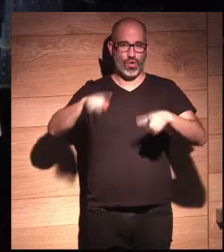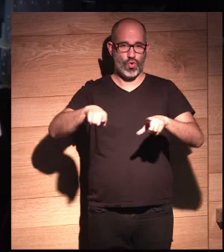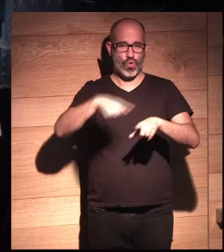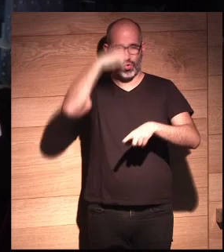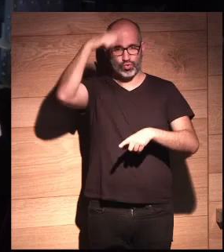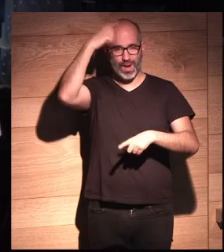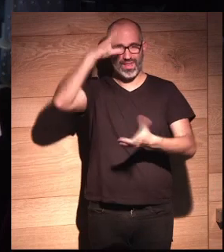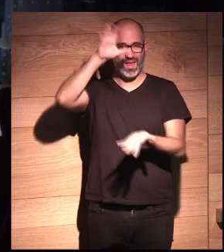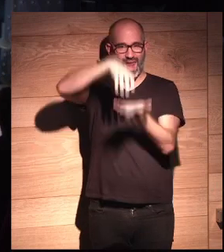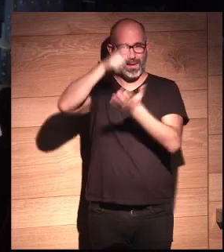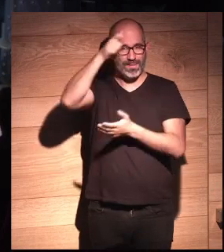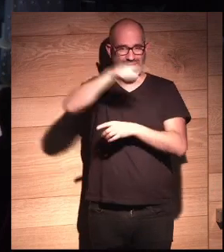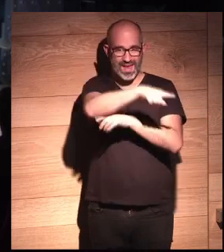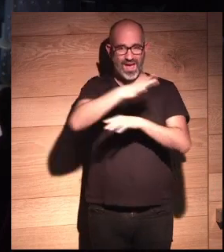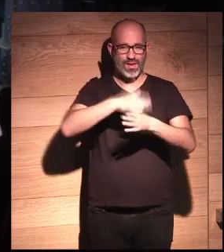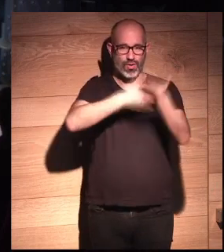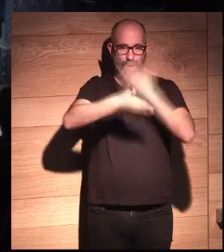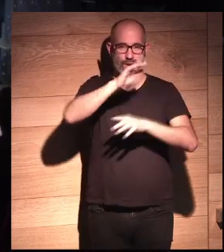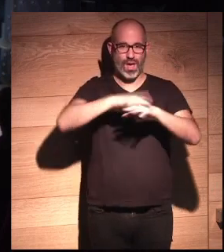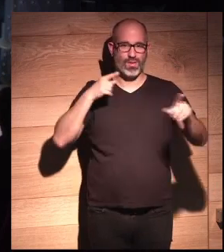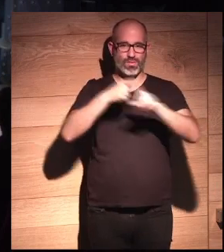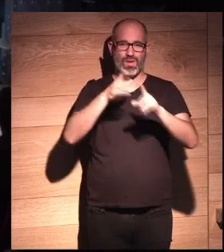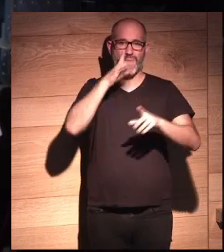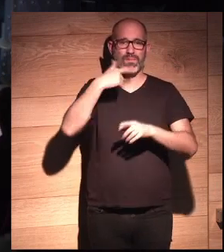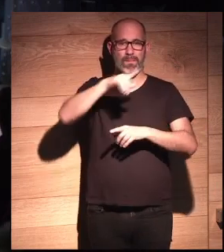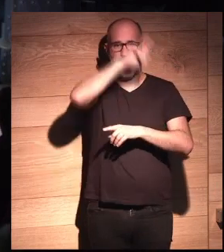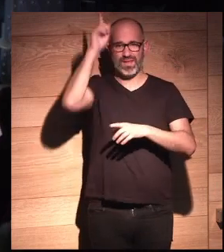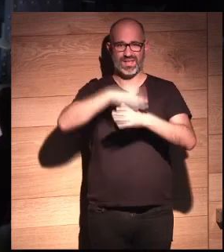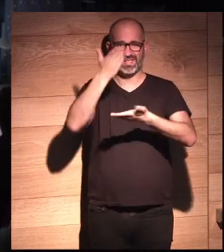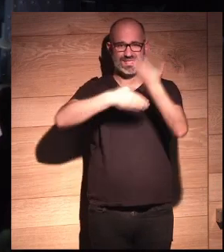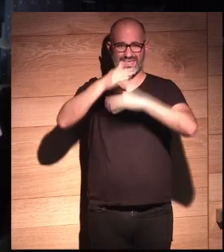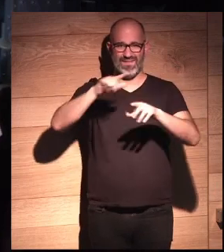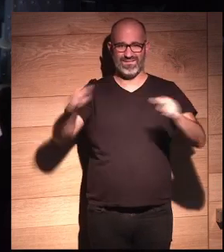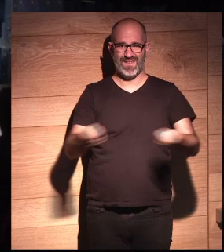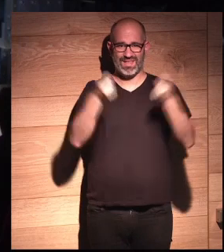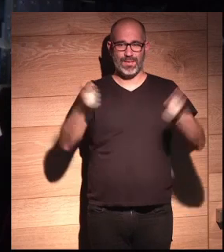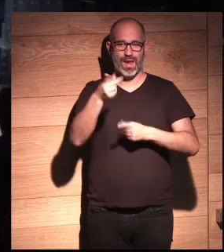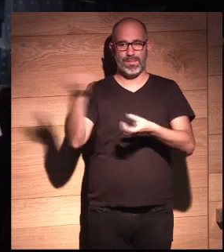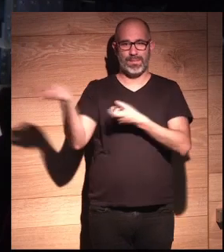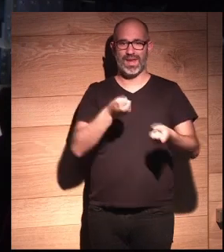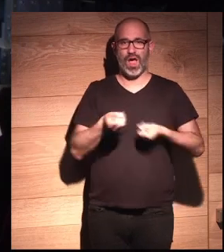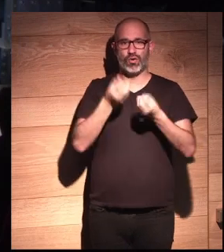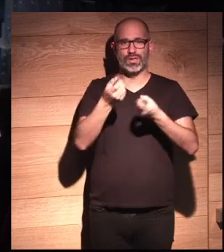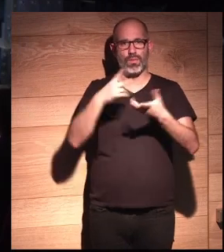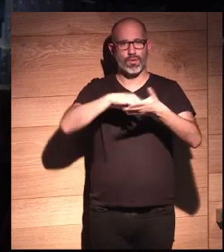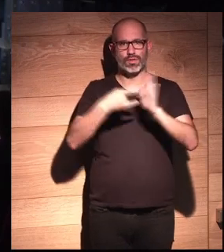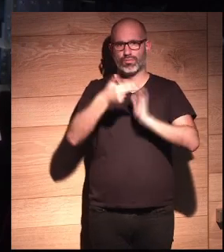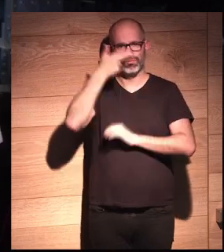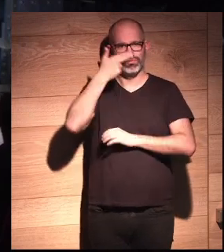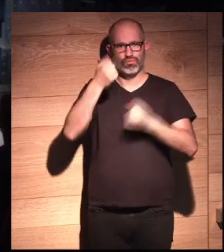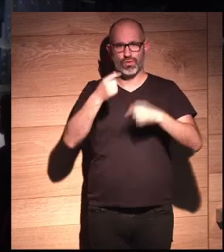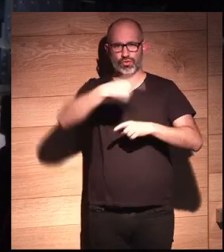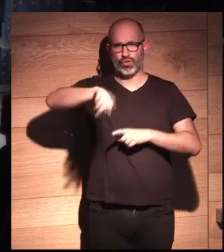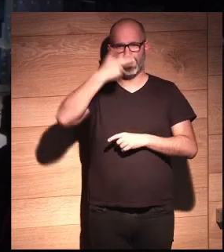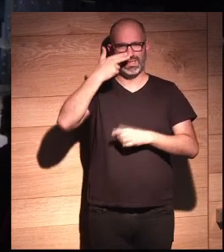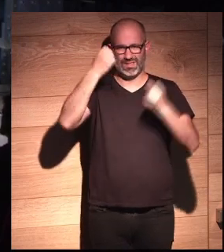Villa, algunas de ellas correspondientes al Madrid Design Festival, y nos viene a contar un proyecto súper interesante que yo creo que aquí va a interesar